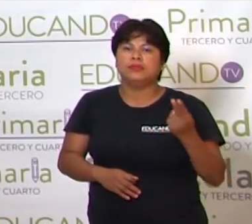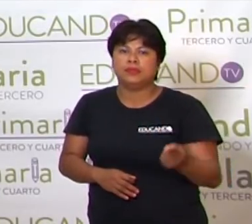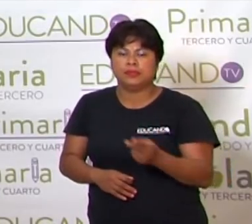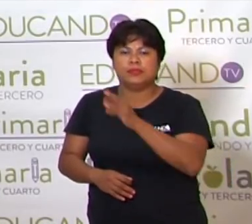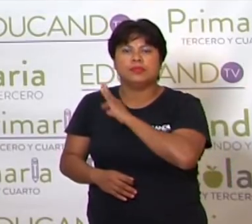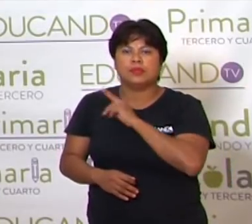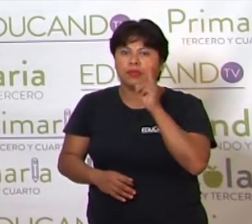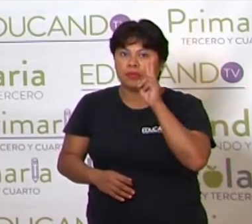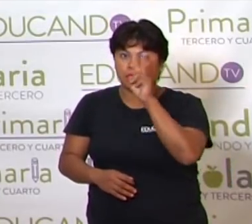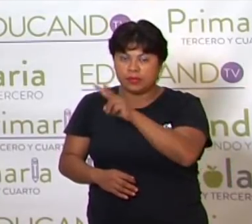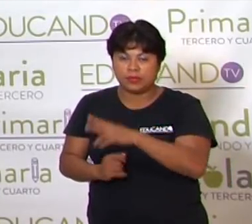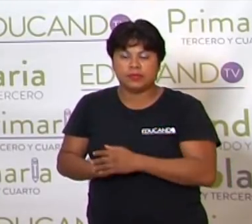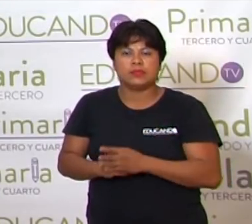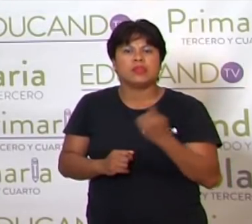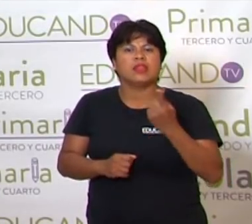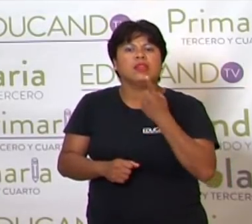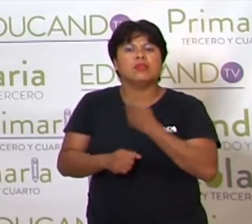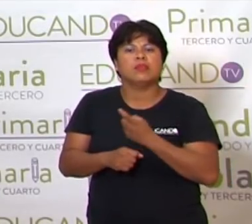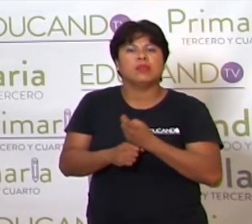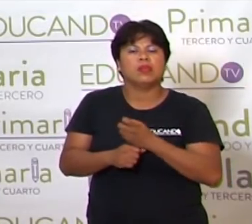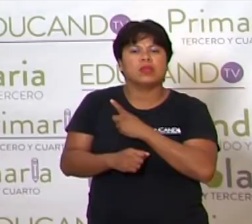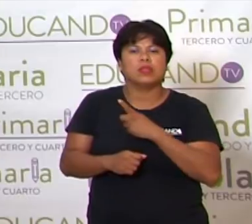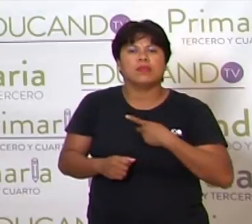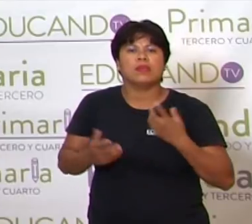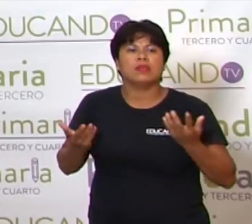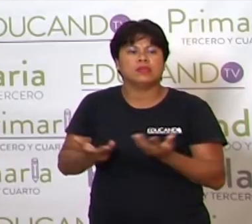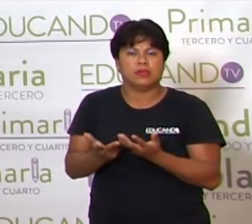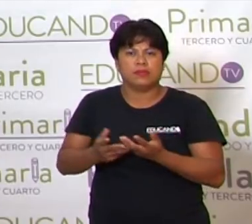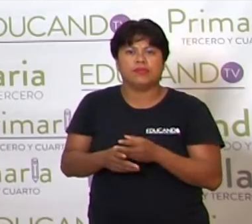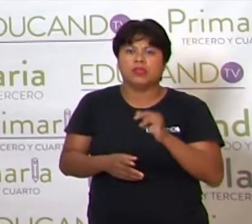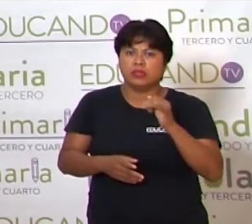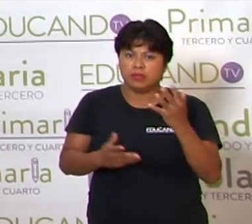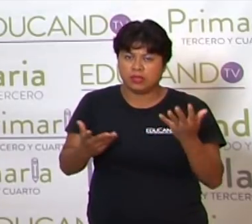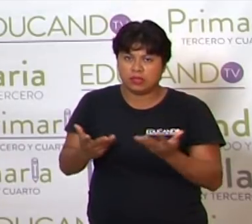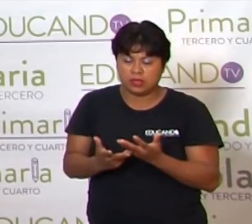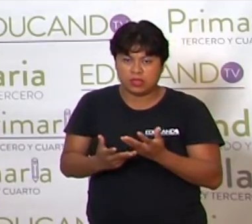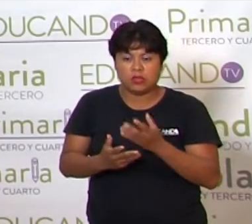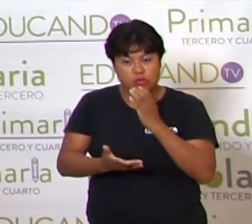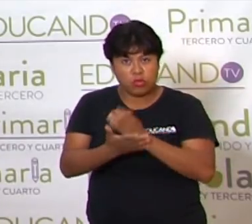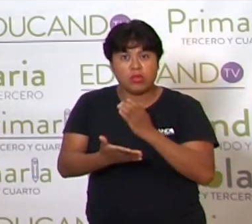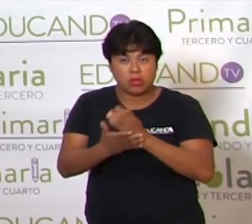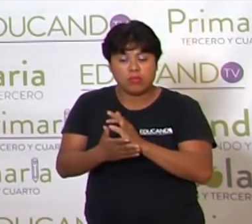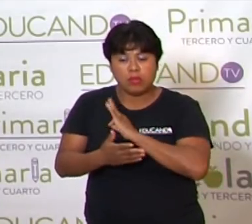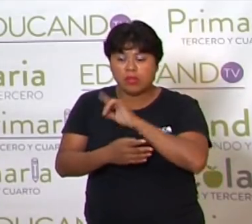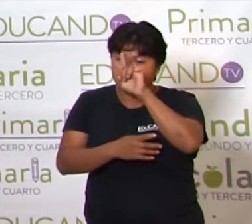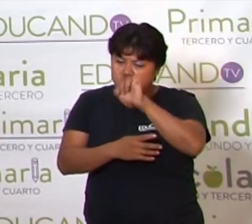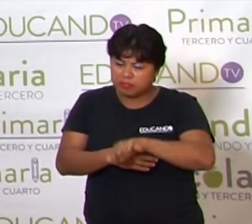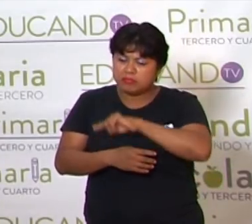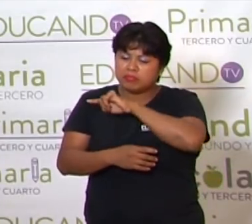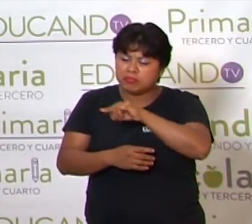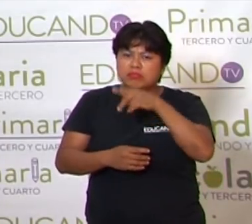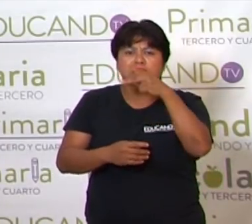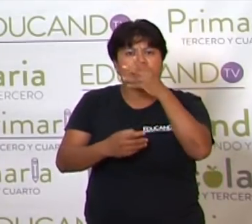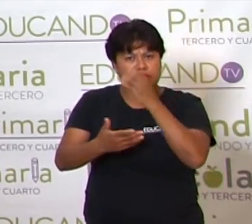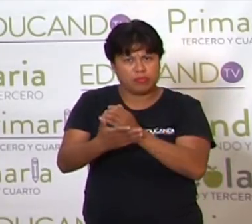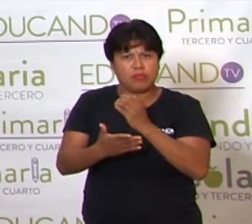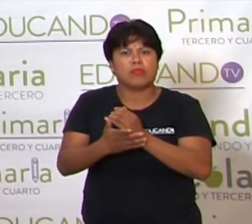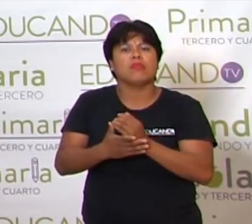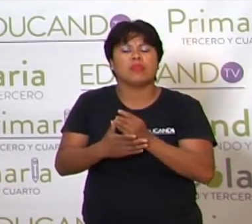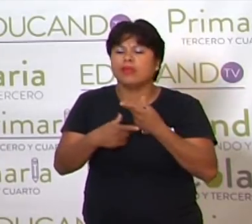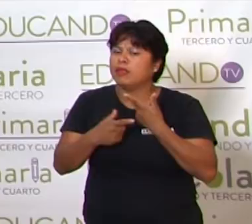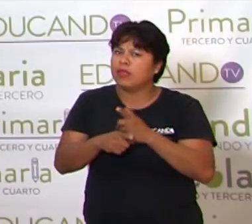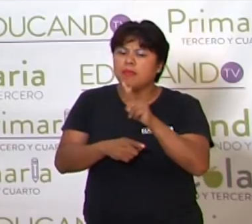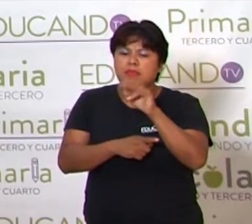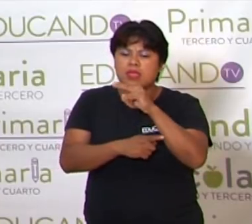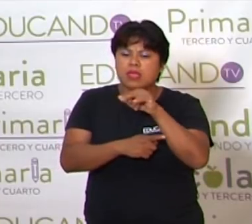puedan visualizar qué es lo primero que se tiene que hacer. Si la van a hacer en su cuaderno, pues dividan su cuaderno en las